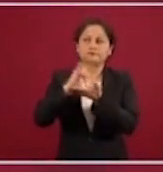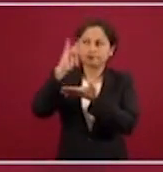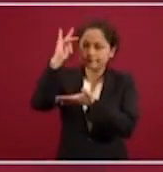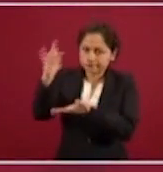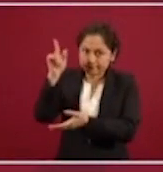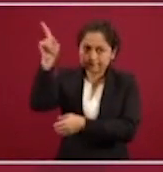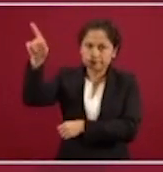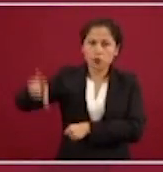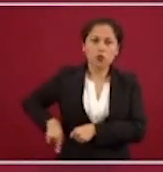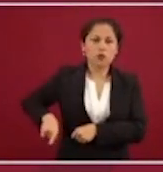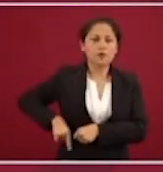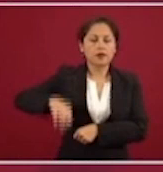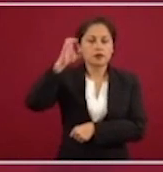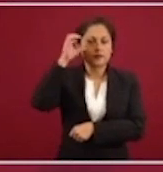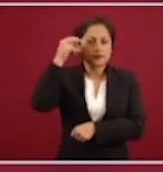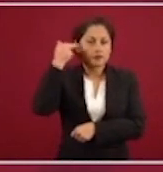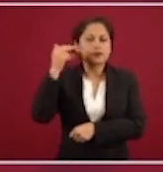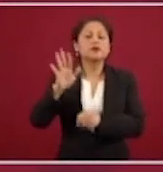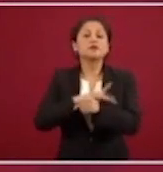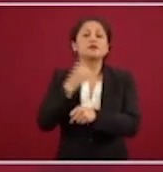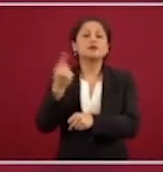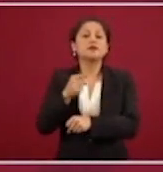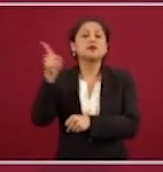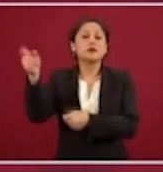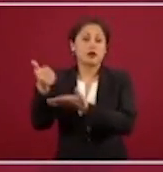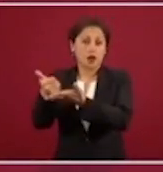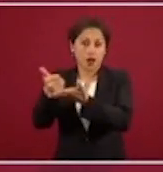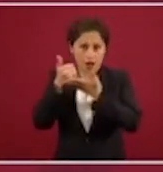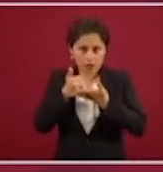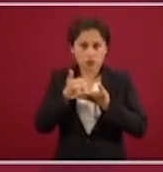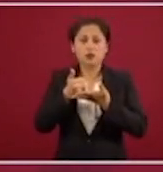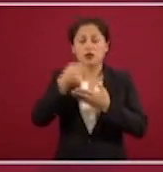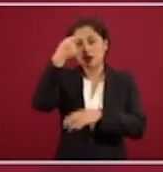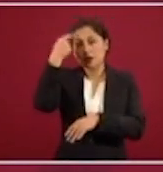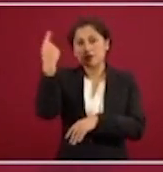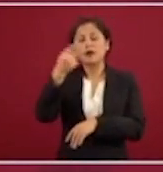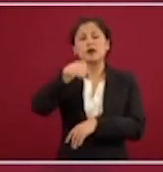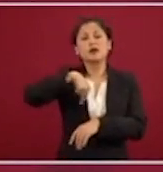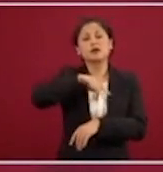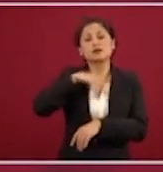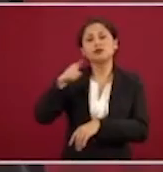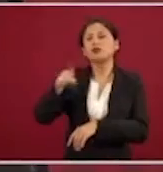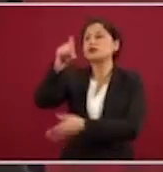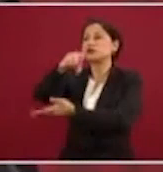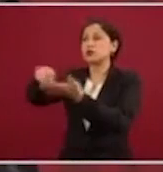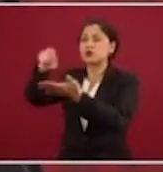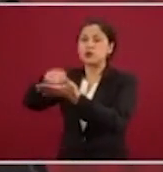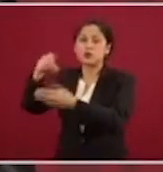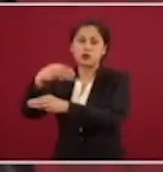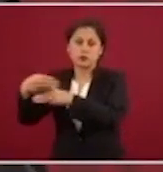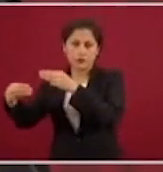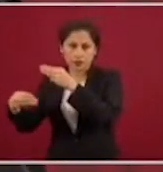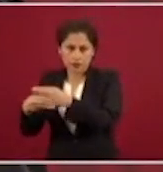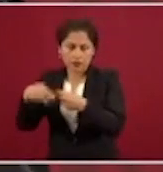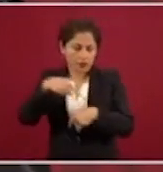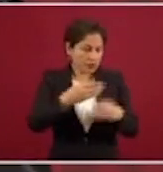no sé dado facilidades para adquirir equipos que no se